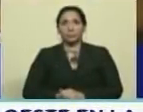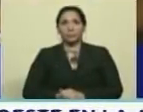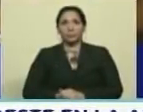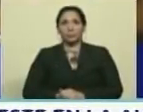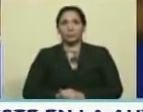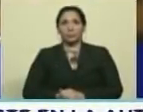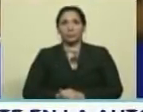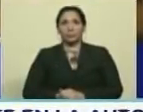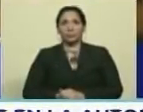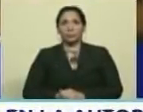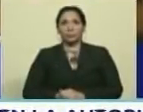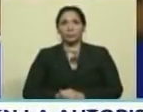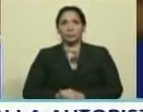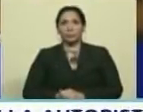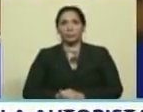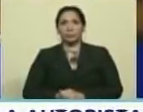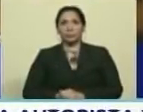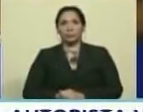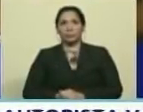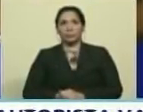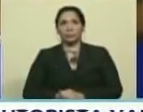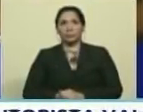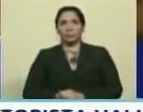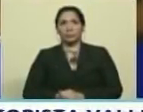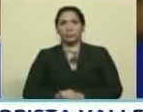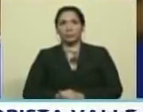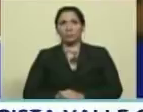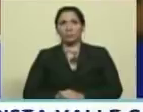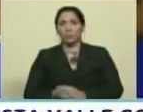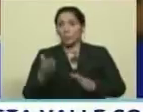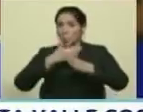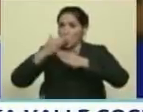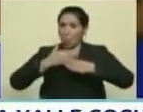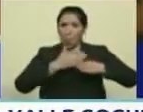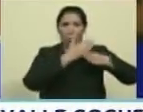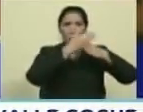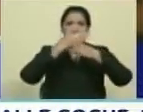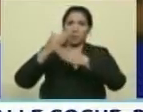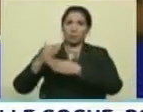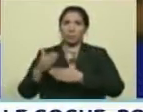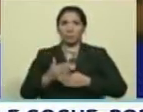Una enorme alegría nuevamente estar acá para compartir